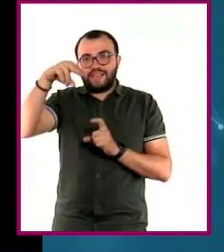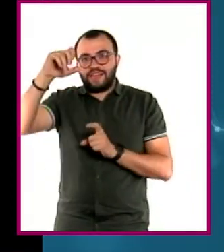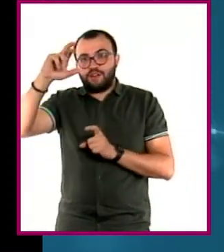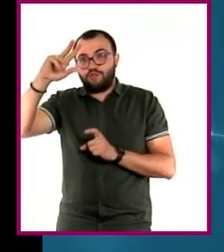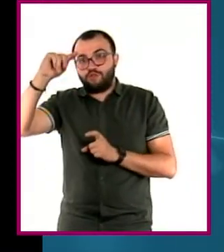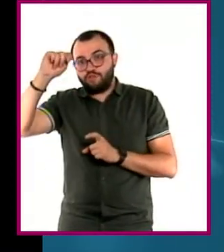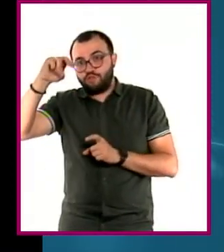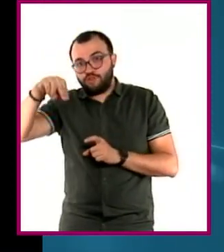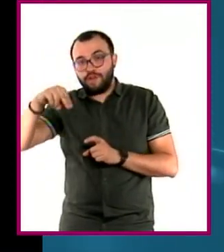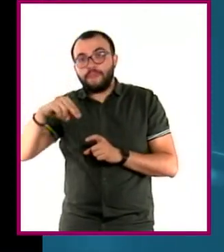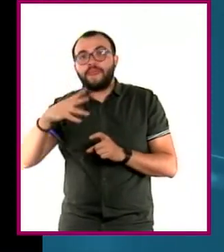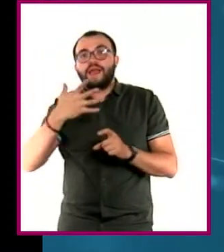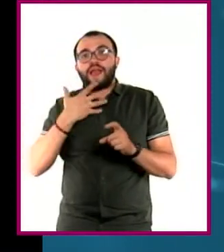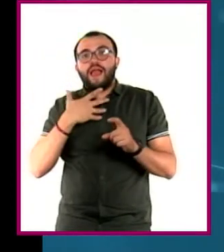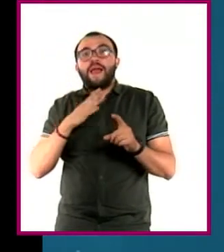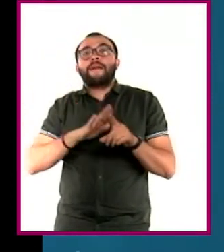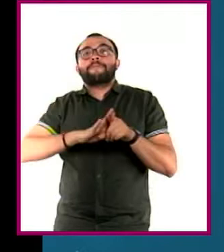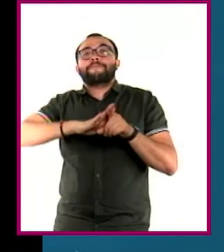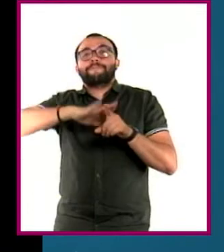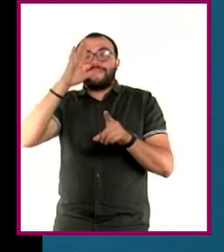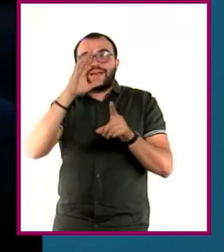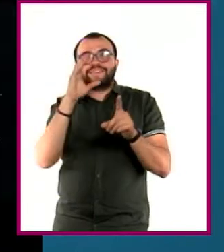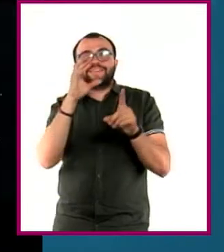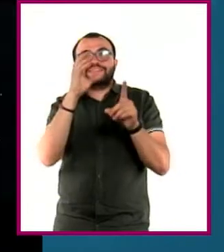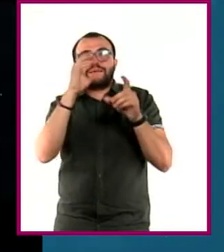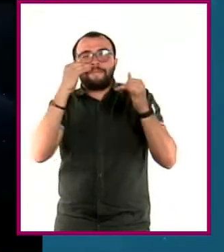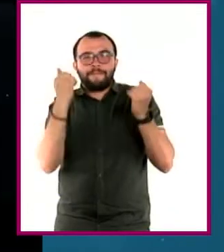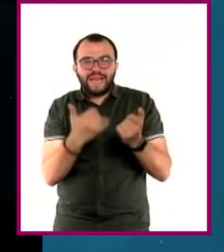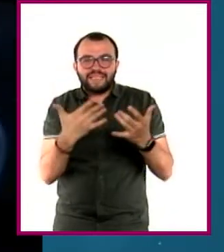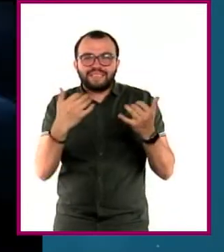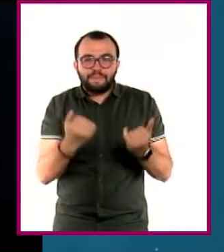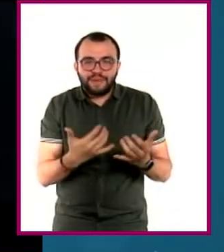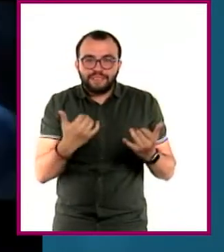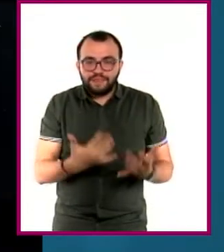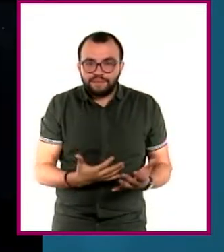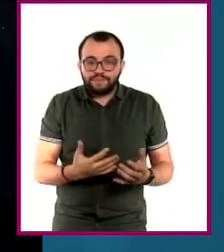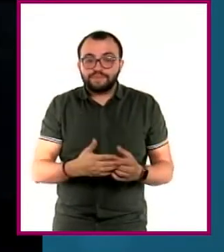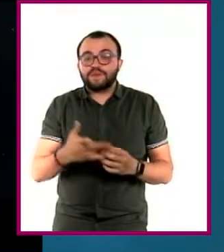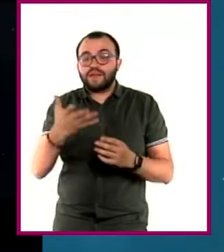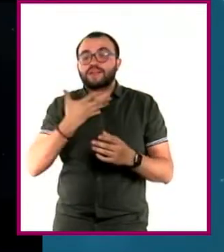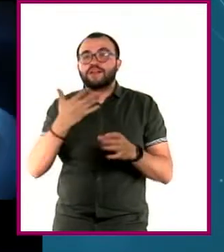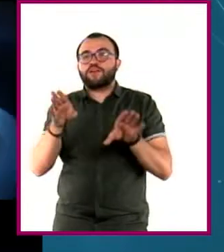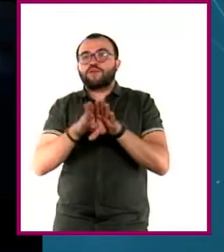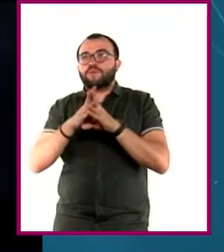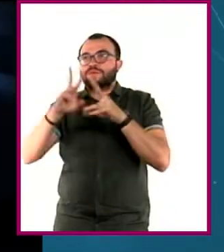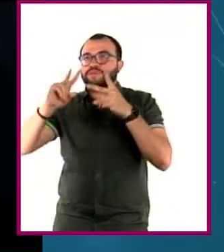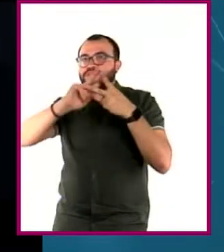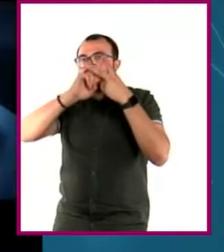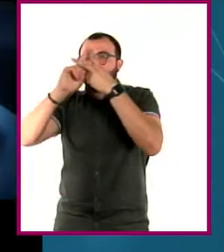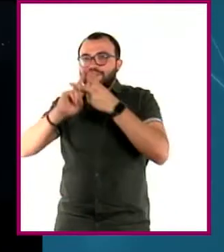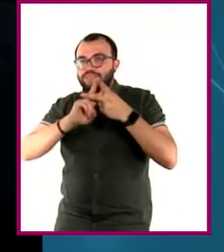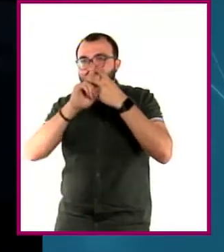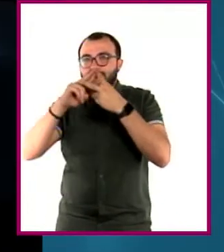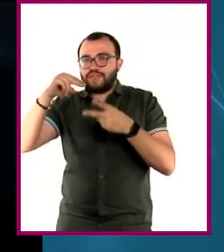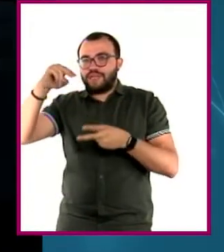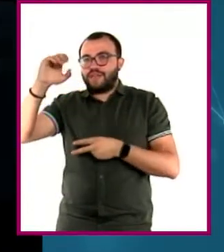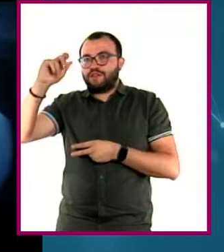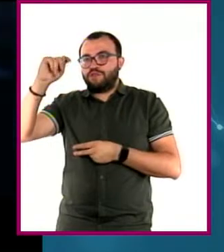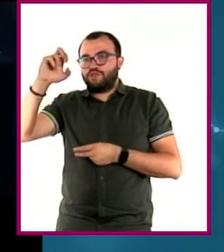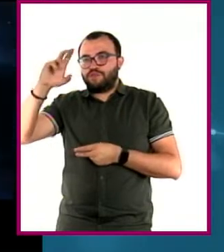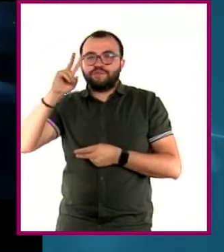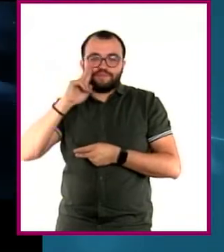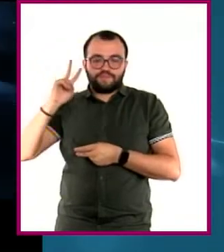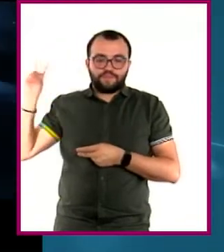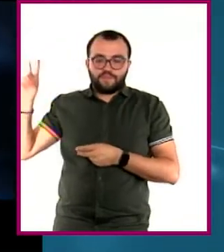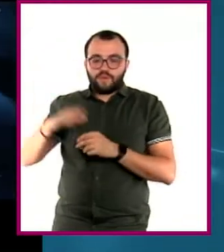cada vez núcleos más y más y más pesados. Y tiene que ver con las colisiones de un par de estrellas de neutrones. Como podemos observar en la pantalla,